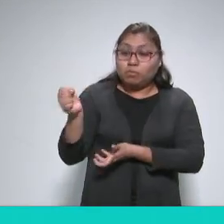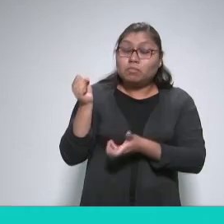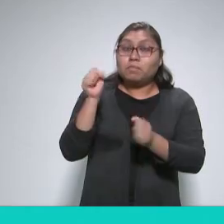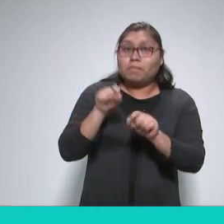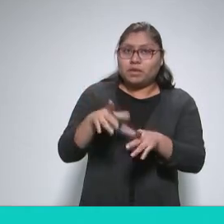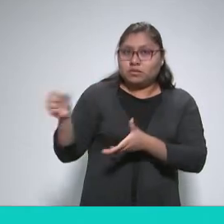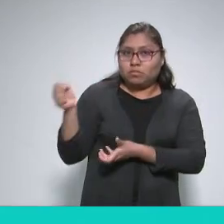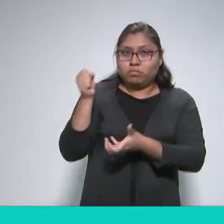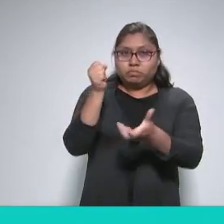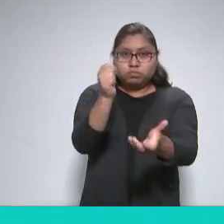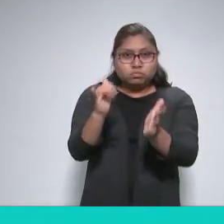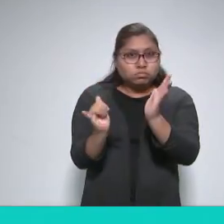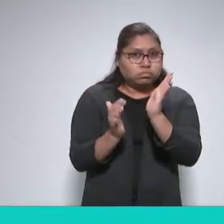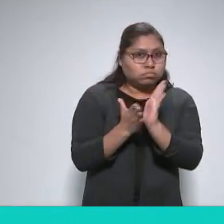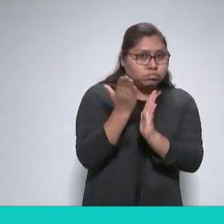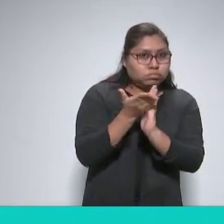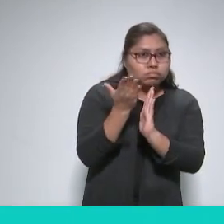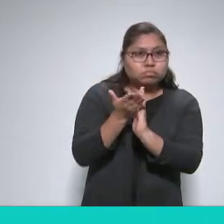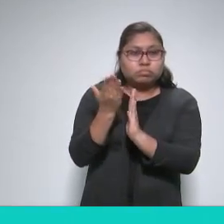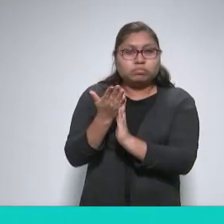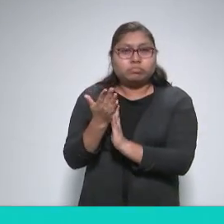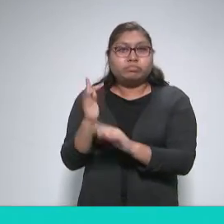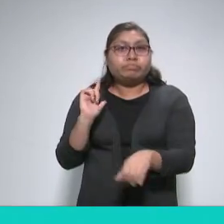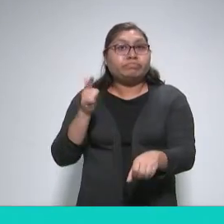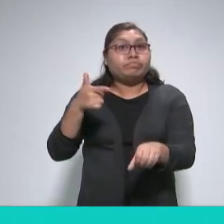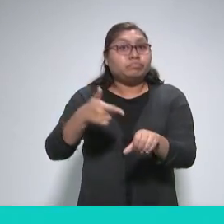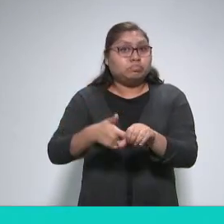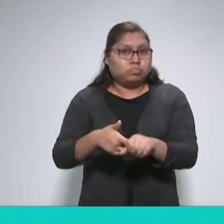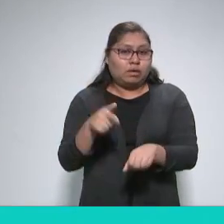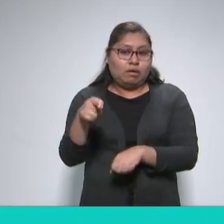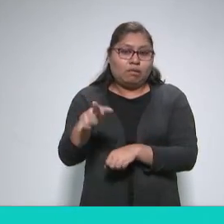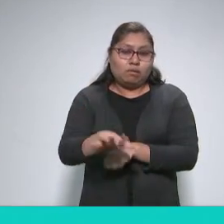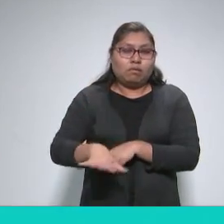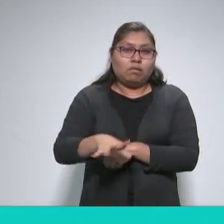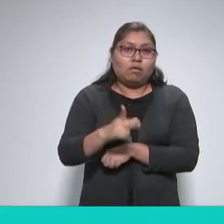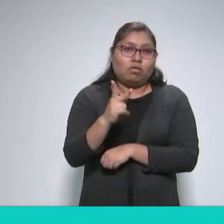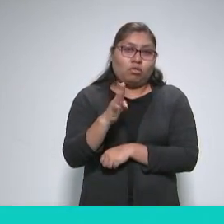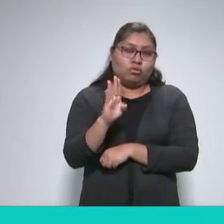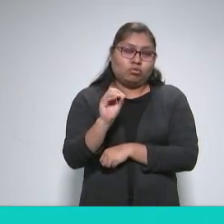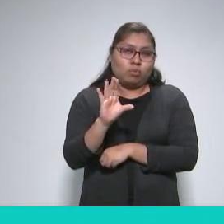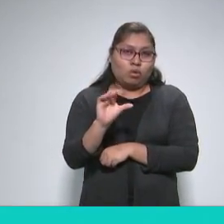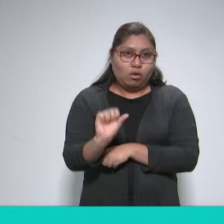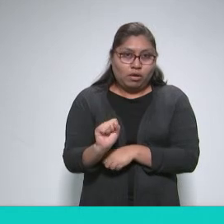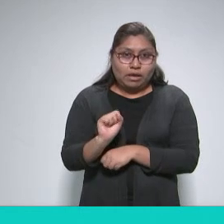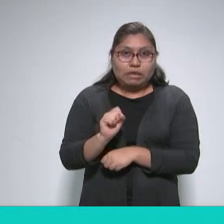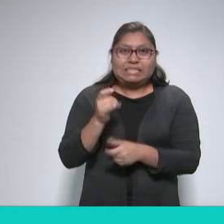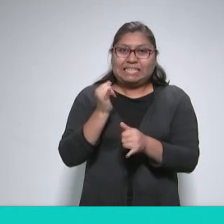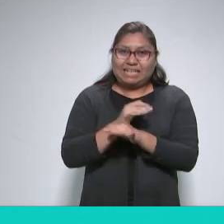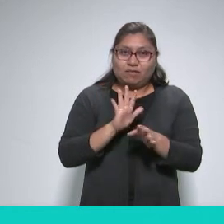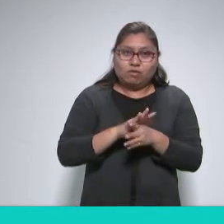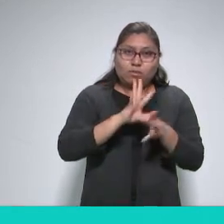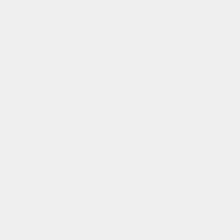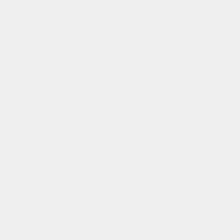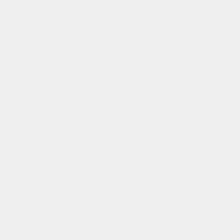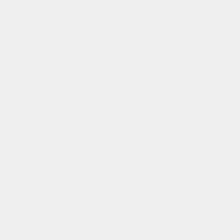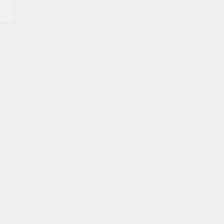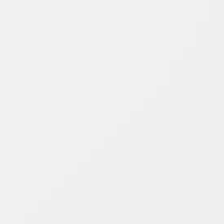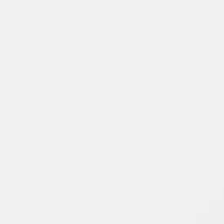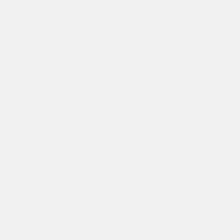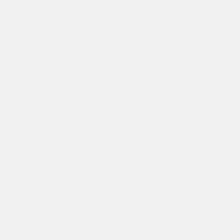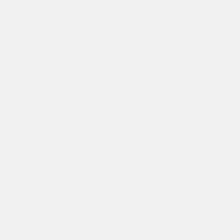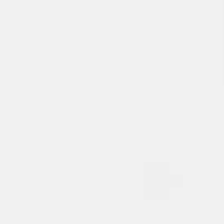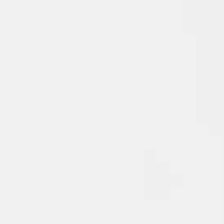de construcción de la refinería Dos Bocas, Tabasco, y entregue la información al particular en términos de la normativa en la materia.